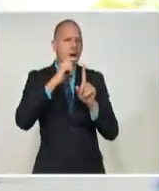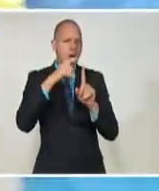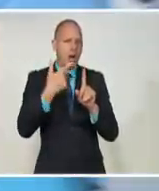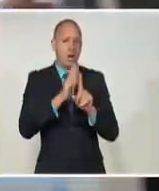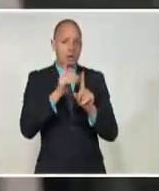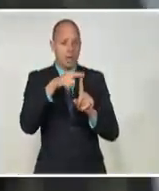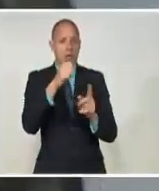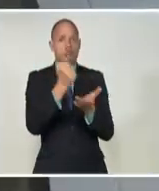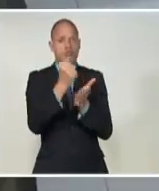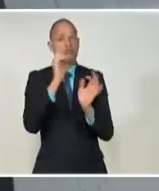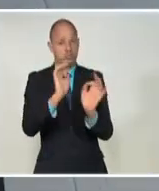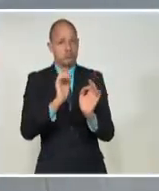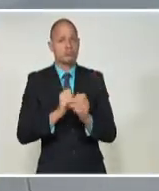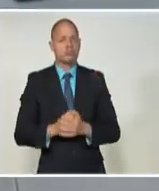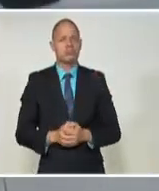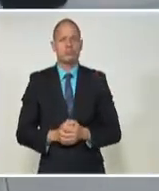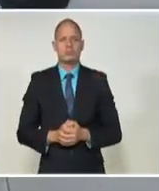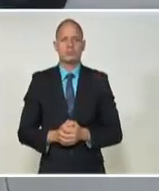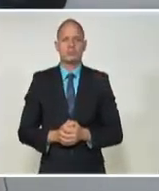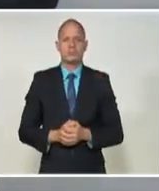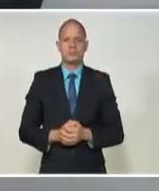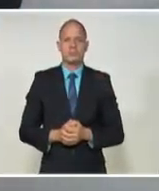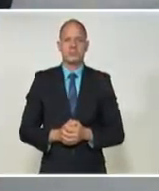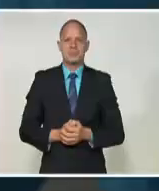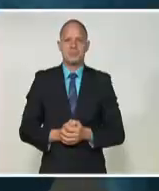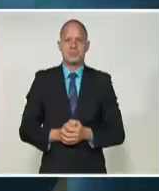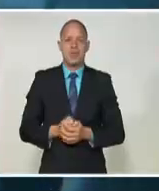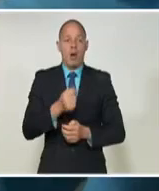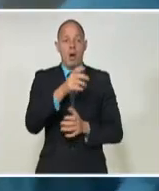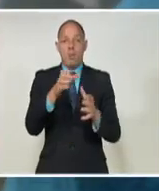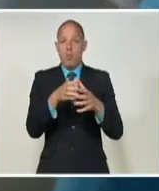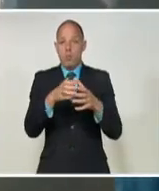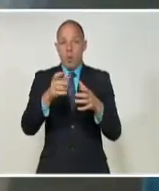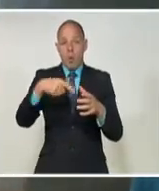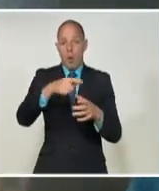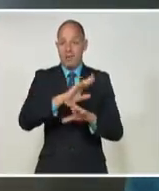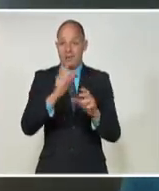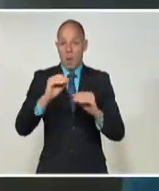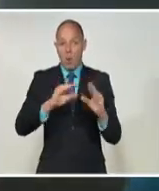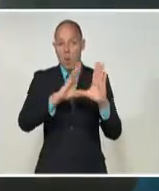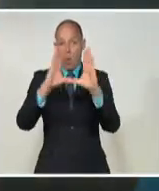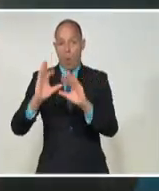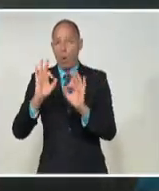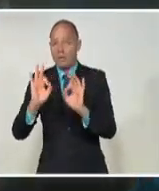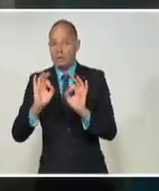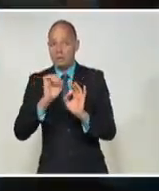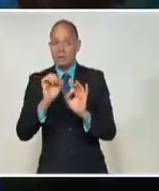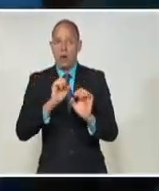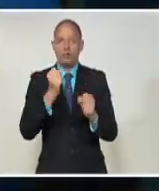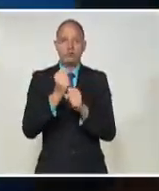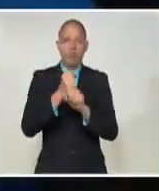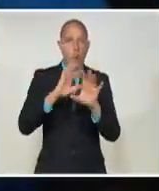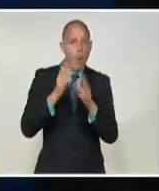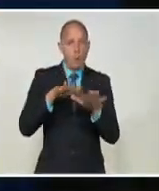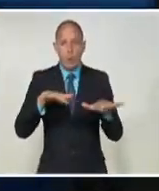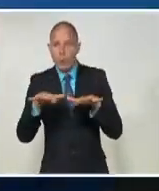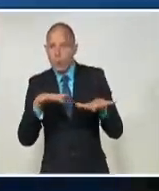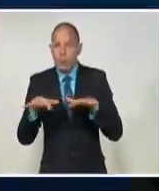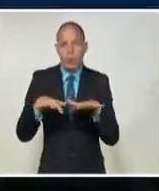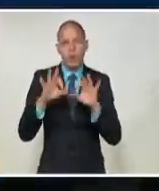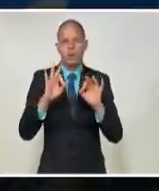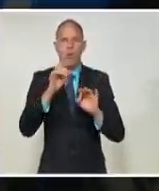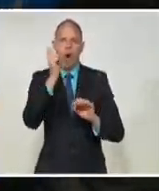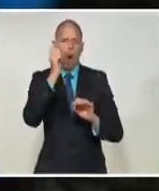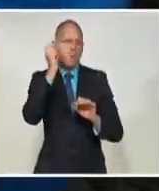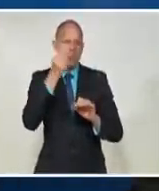de Normalización. Conscientes de la importancia de su labor, largas jornadas protagonizan acá sin ceder espacio al cansancio. Los hombres y